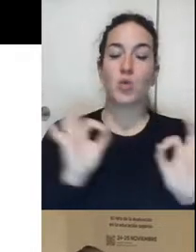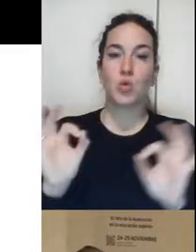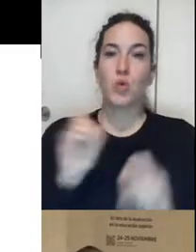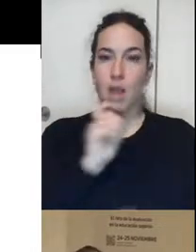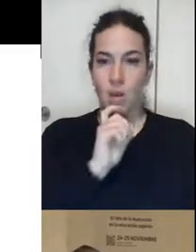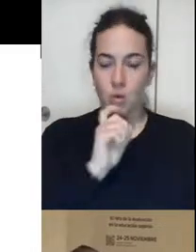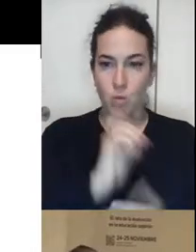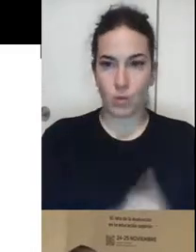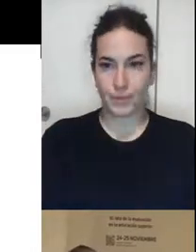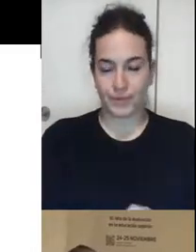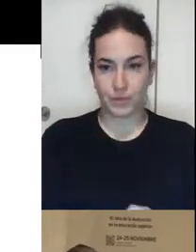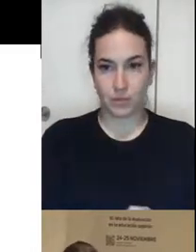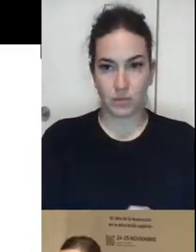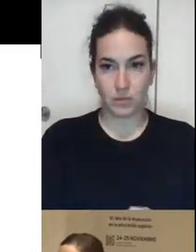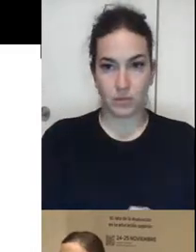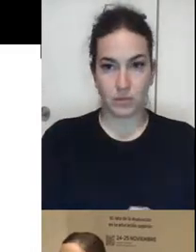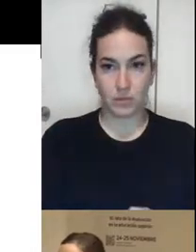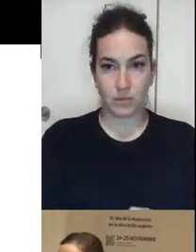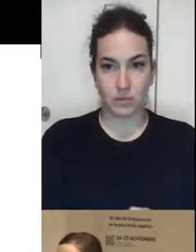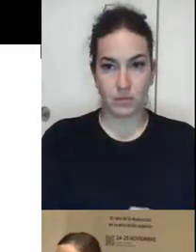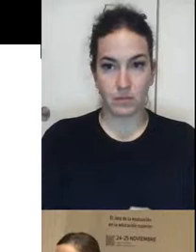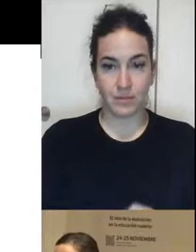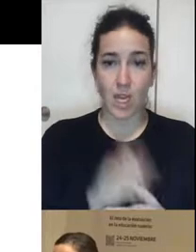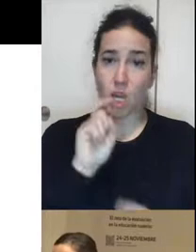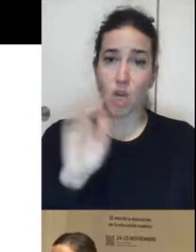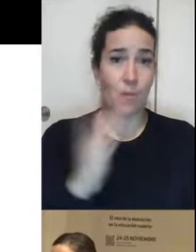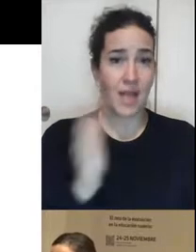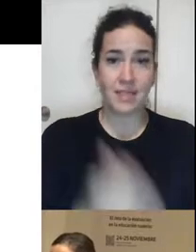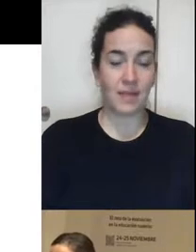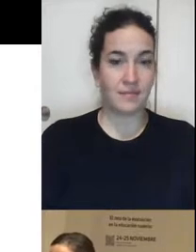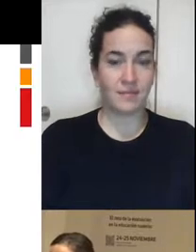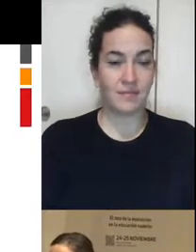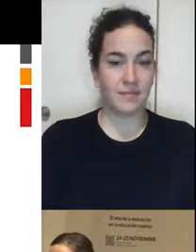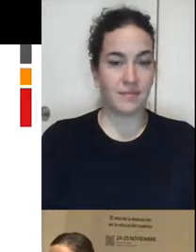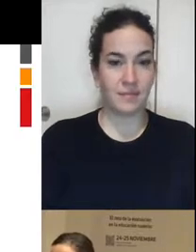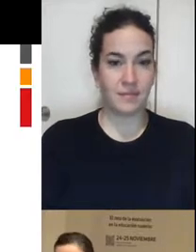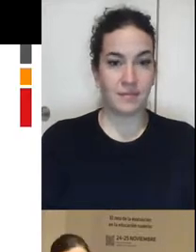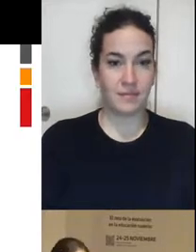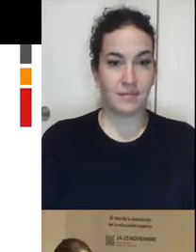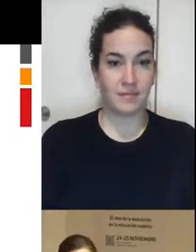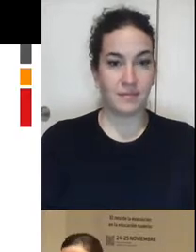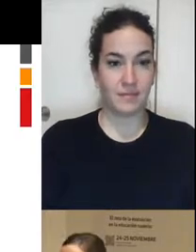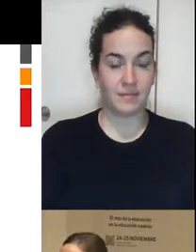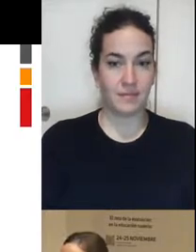mismo ya no pasa.